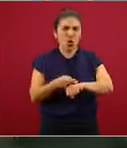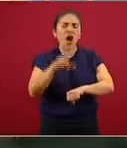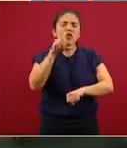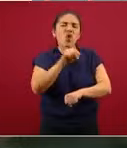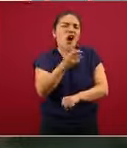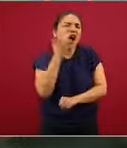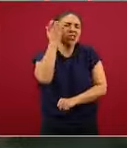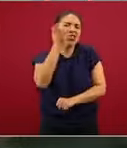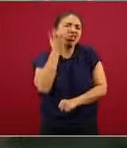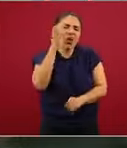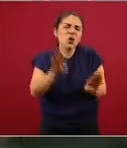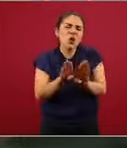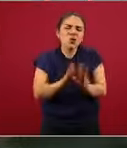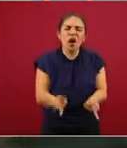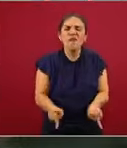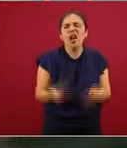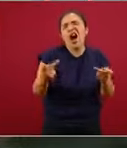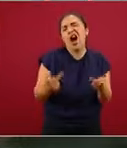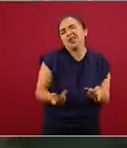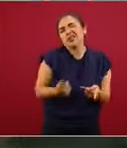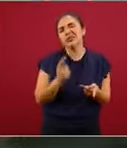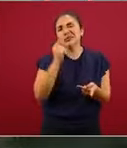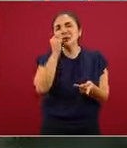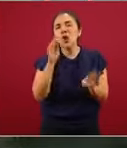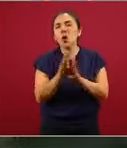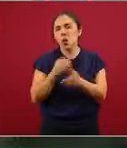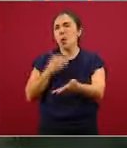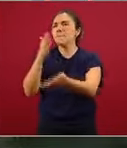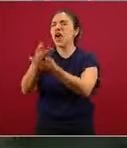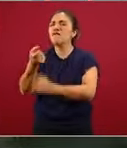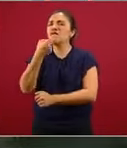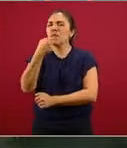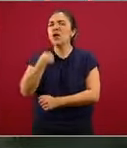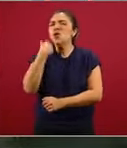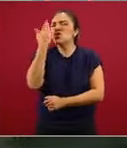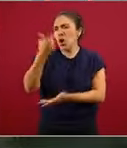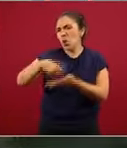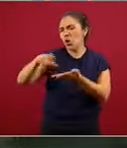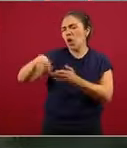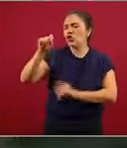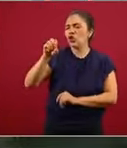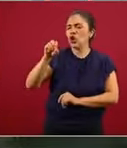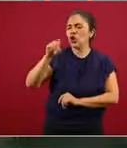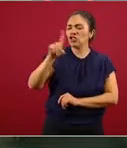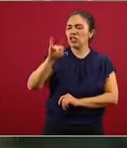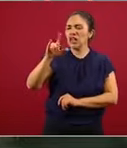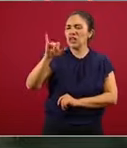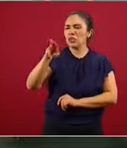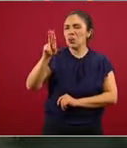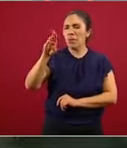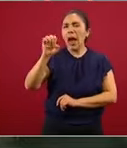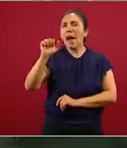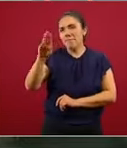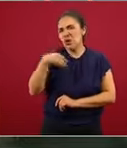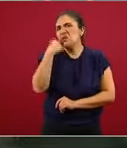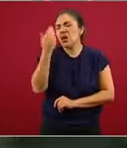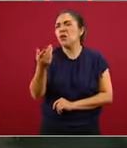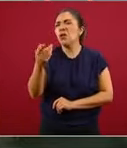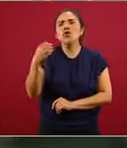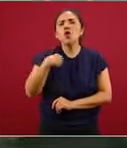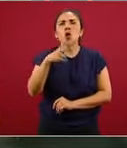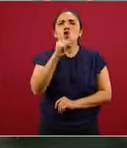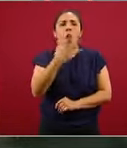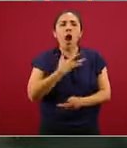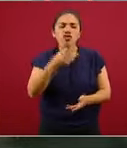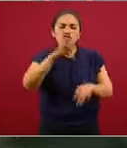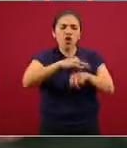vendan, yo no sé, pienso que si voy a lo mejor a la farmacia y pido tolicizumab, a lo mejor sin ninguna receta me